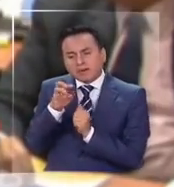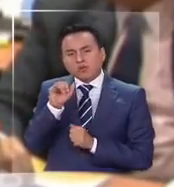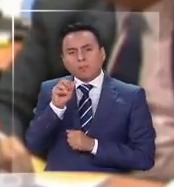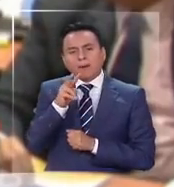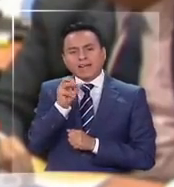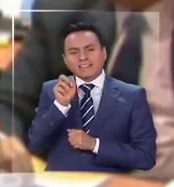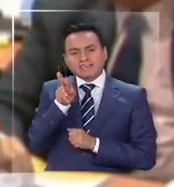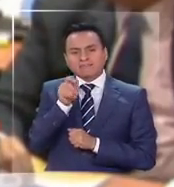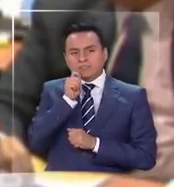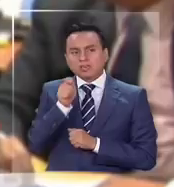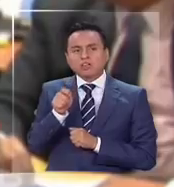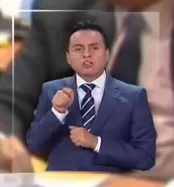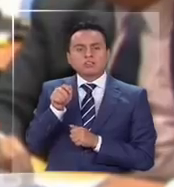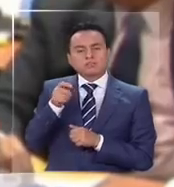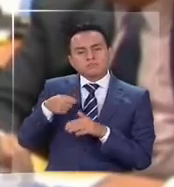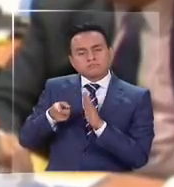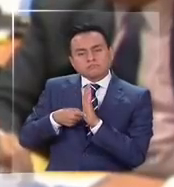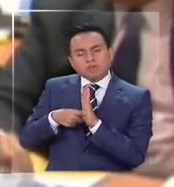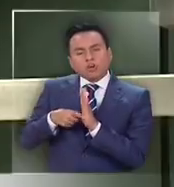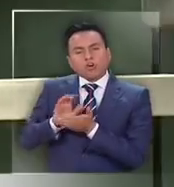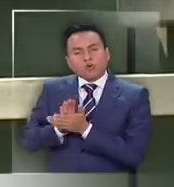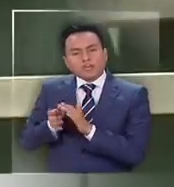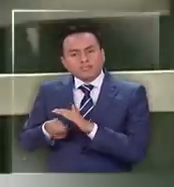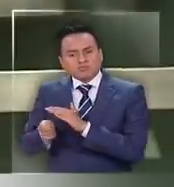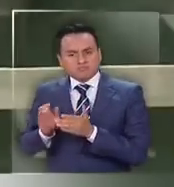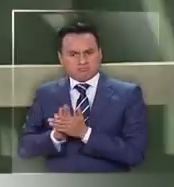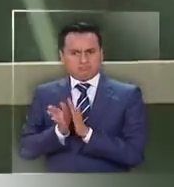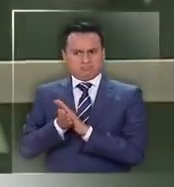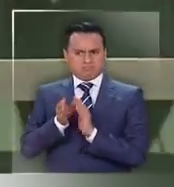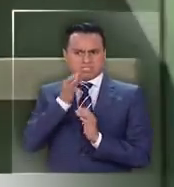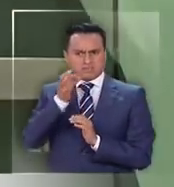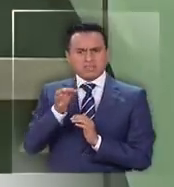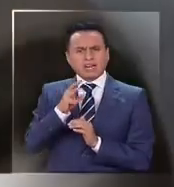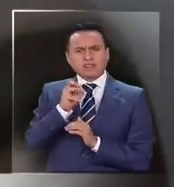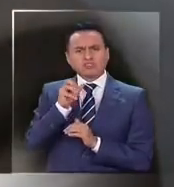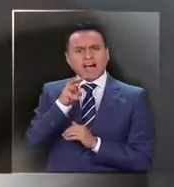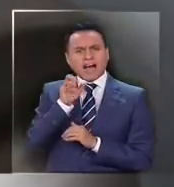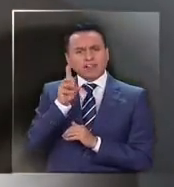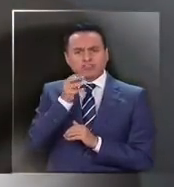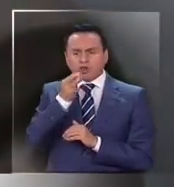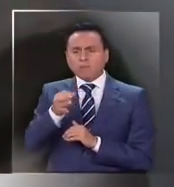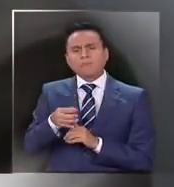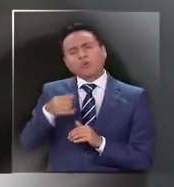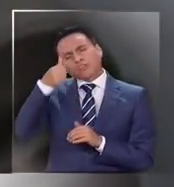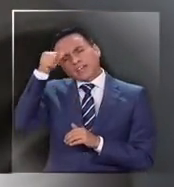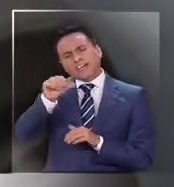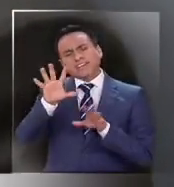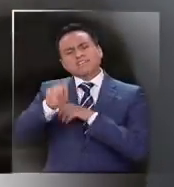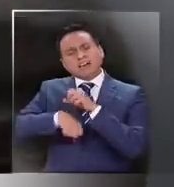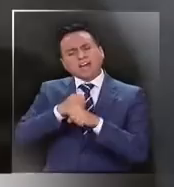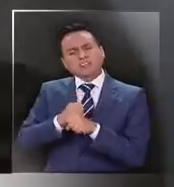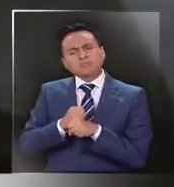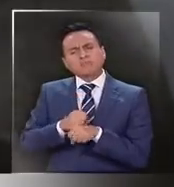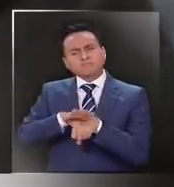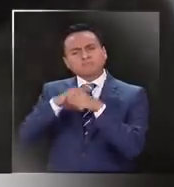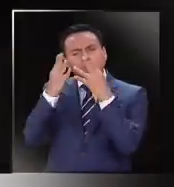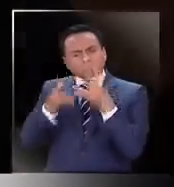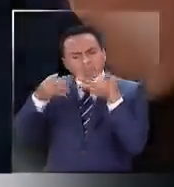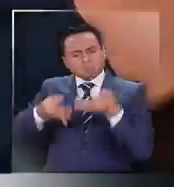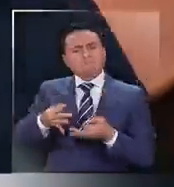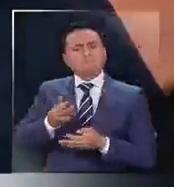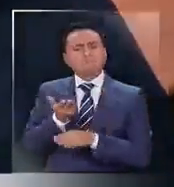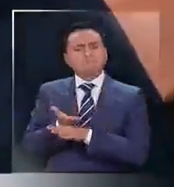tributarios, soborno y cohecho, hechos por los cuales el entonces fiscal Carlos Gajardo pidió una condena de 10 años de presidio